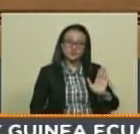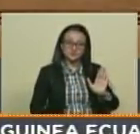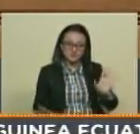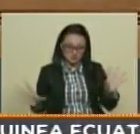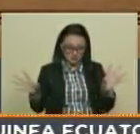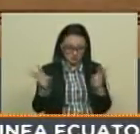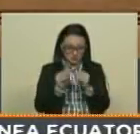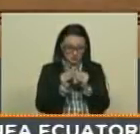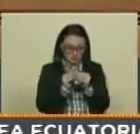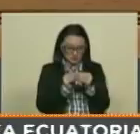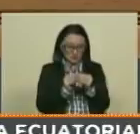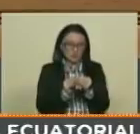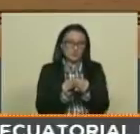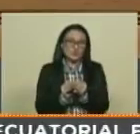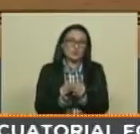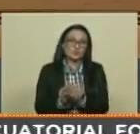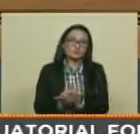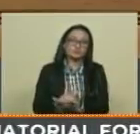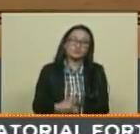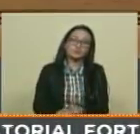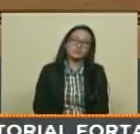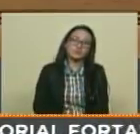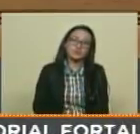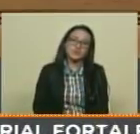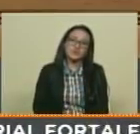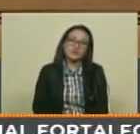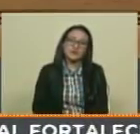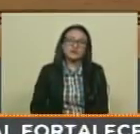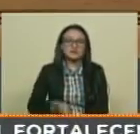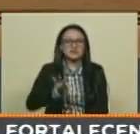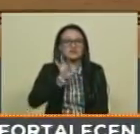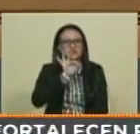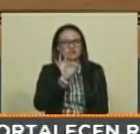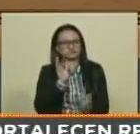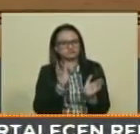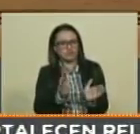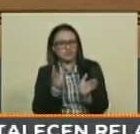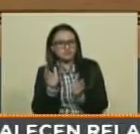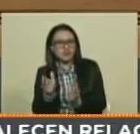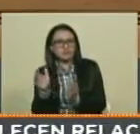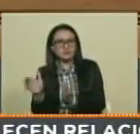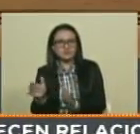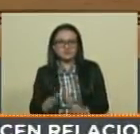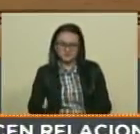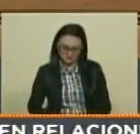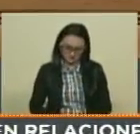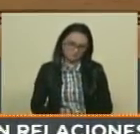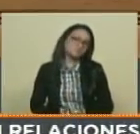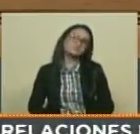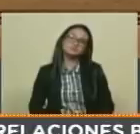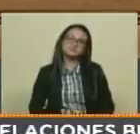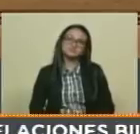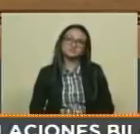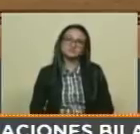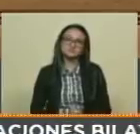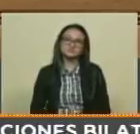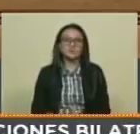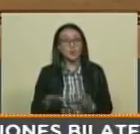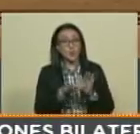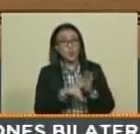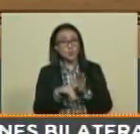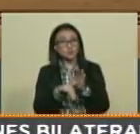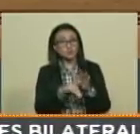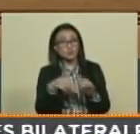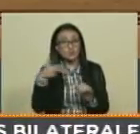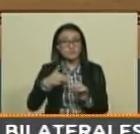total, solamente voy a hablarle de 3 tramas, solamente en 3 tramas. La corrupción en